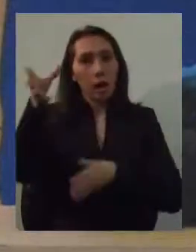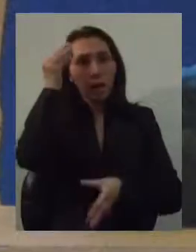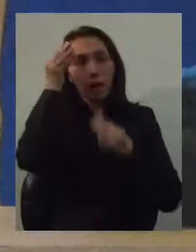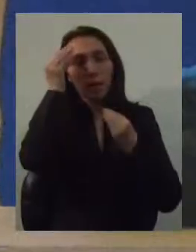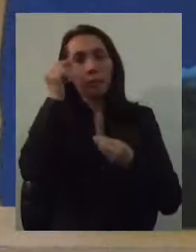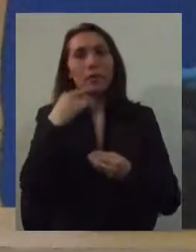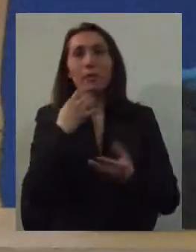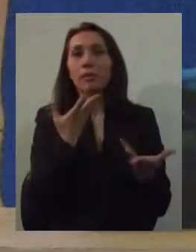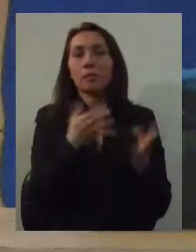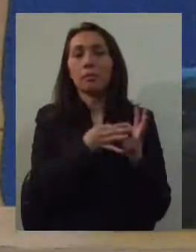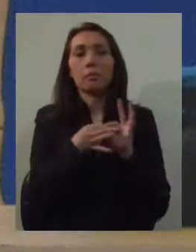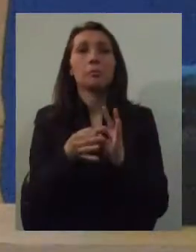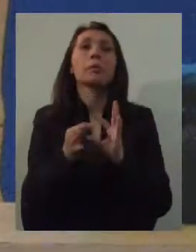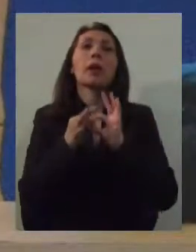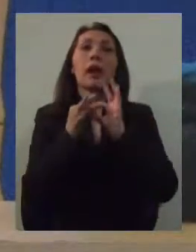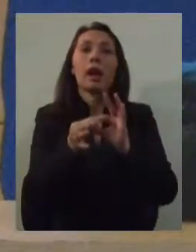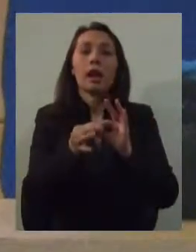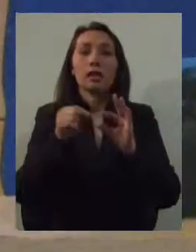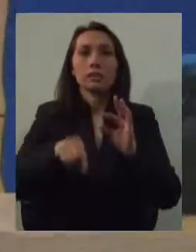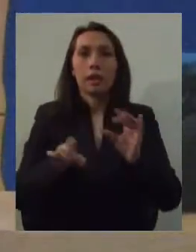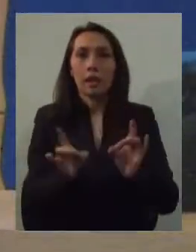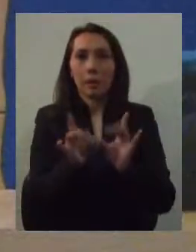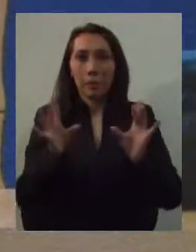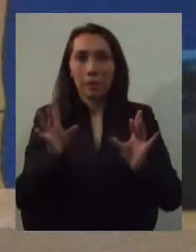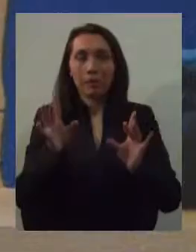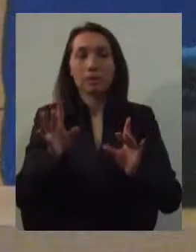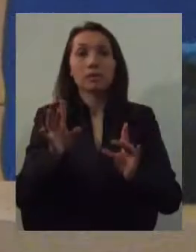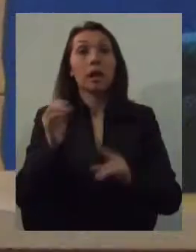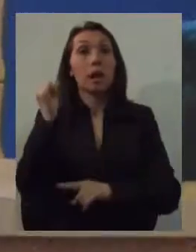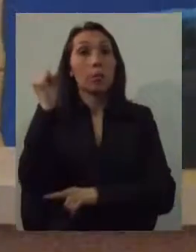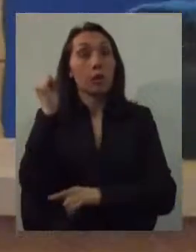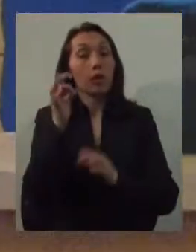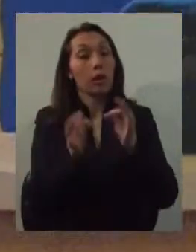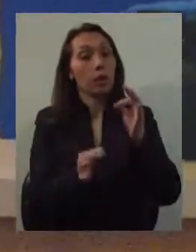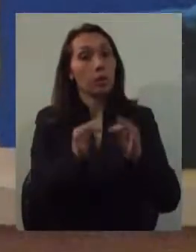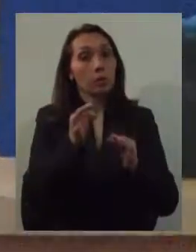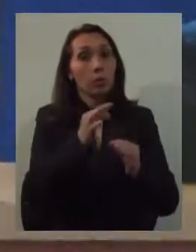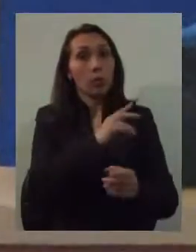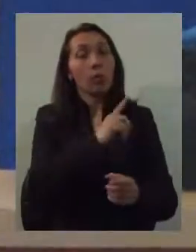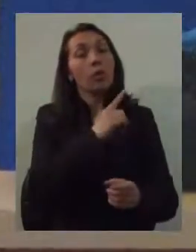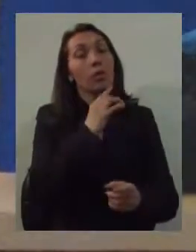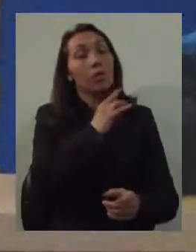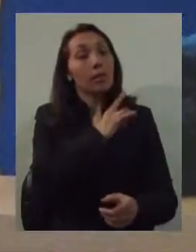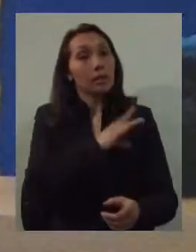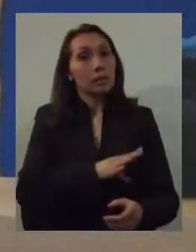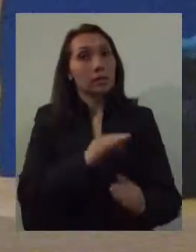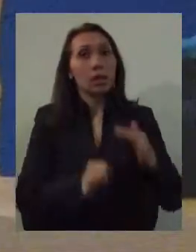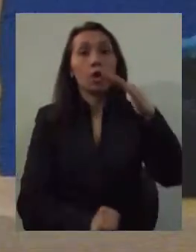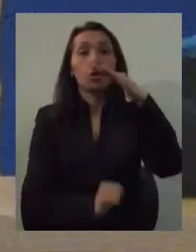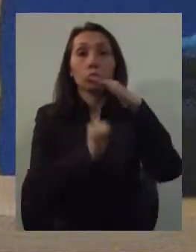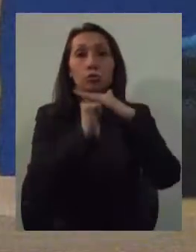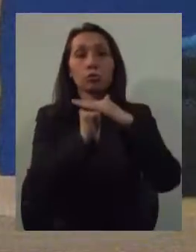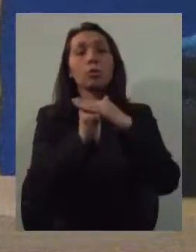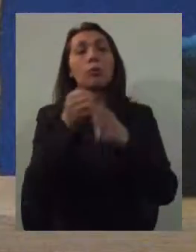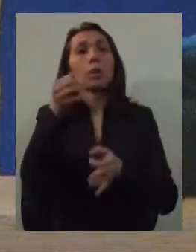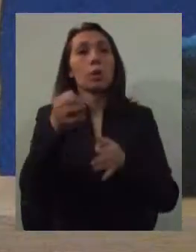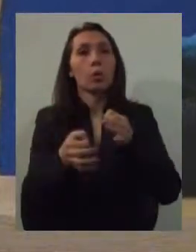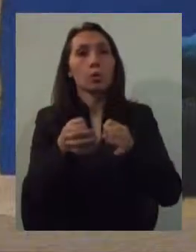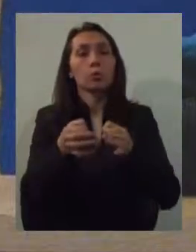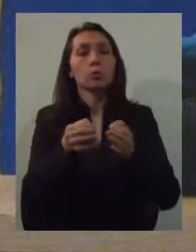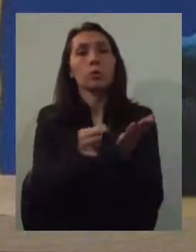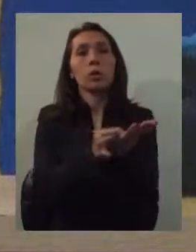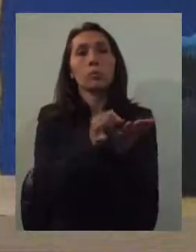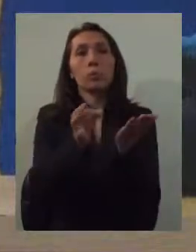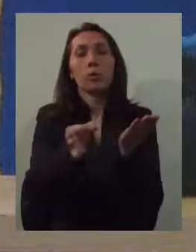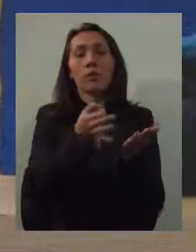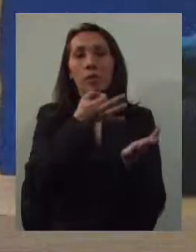manera que agradezco especialmente al Poder Judicial de Chile, a la Suprema Corte de Justicia de la provincia